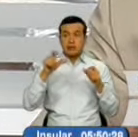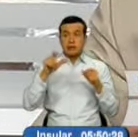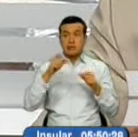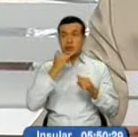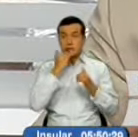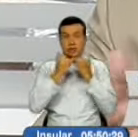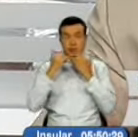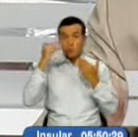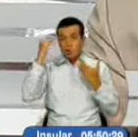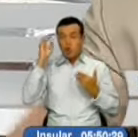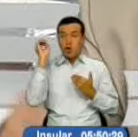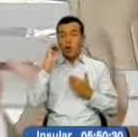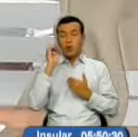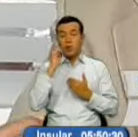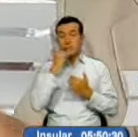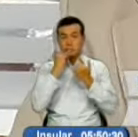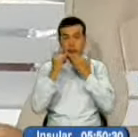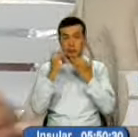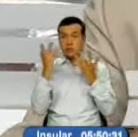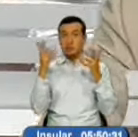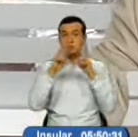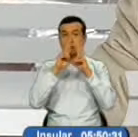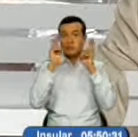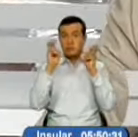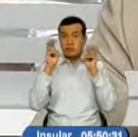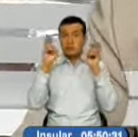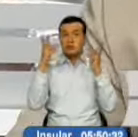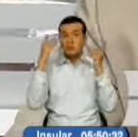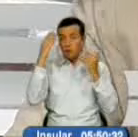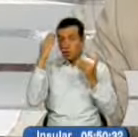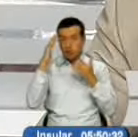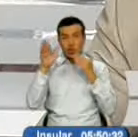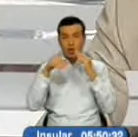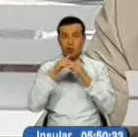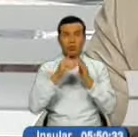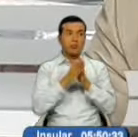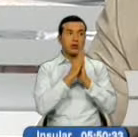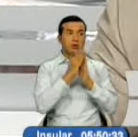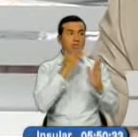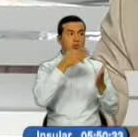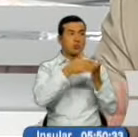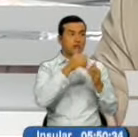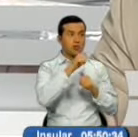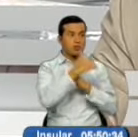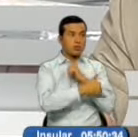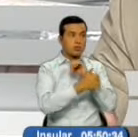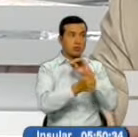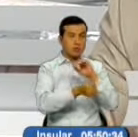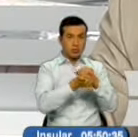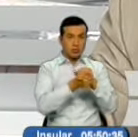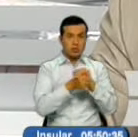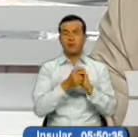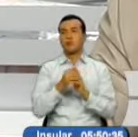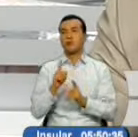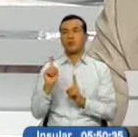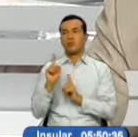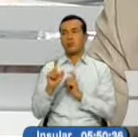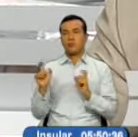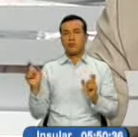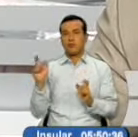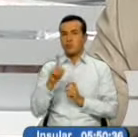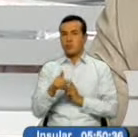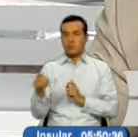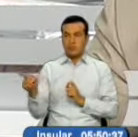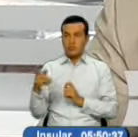también delitos comunes conexos con delitos políticos. Pero el asilo no se brinda a aquellas personas